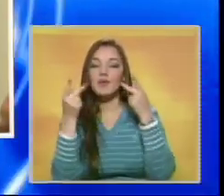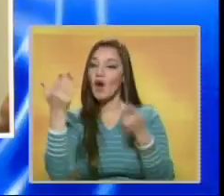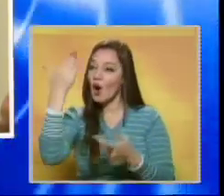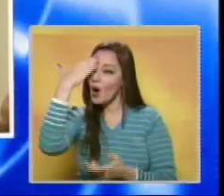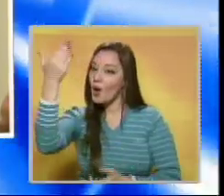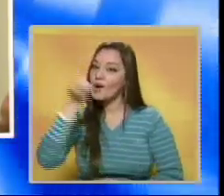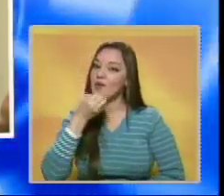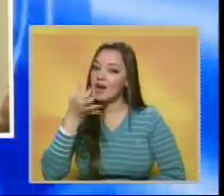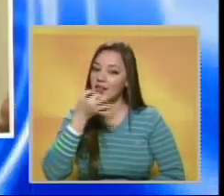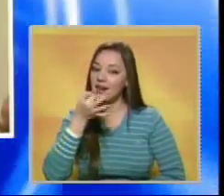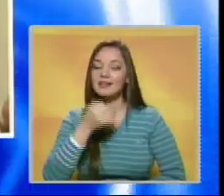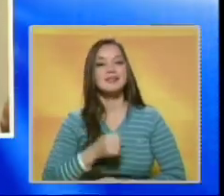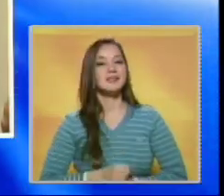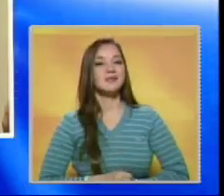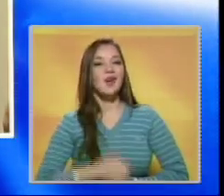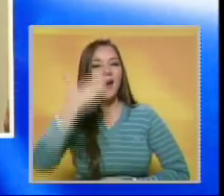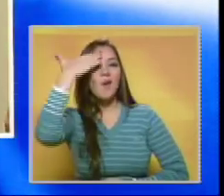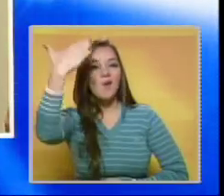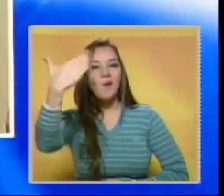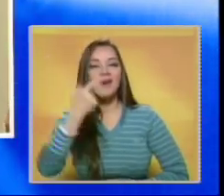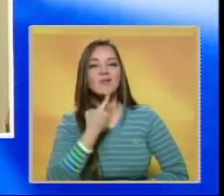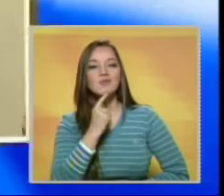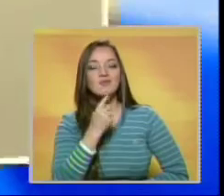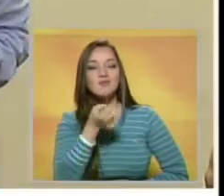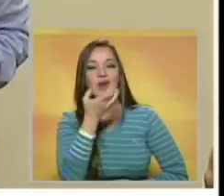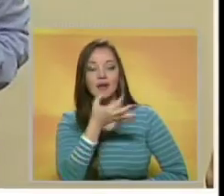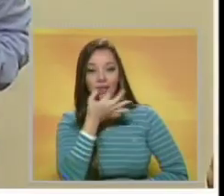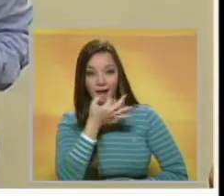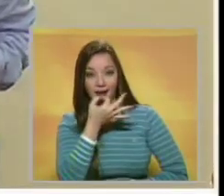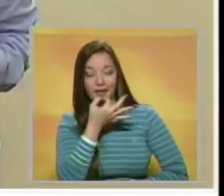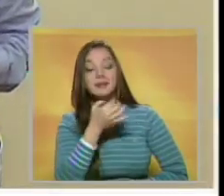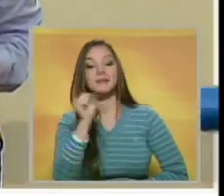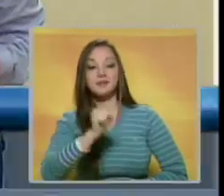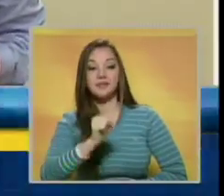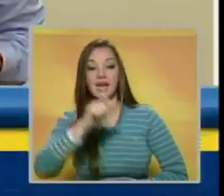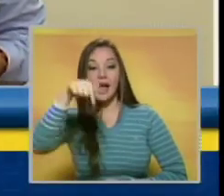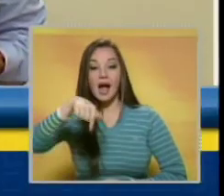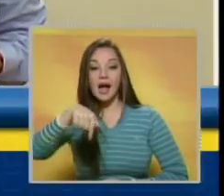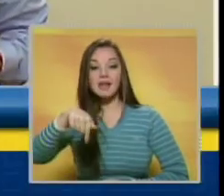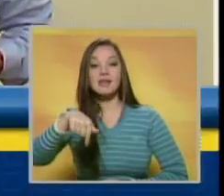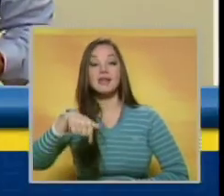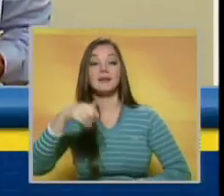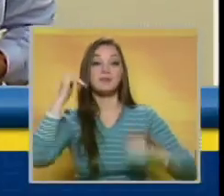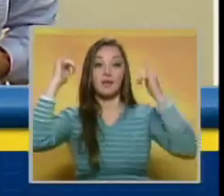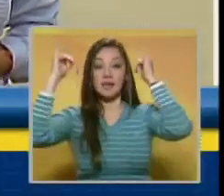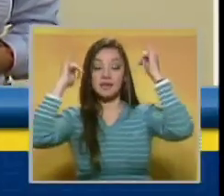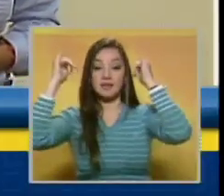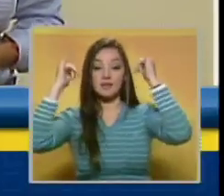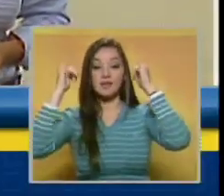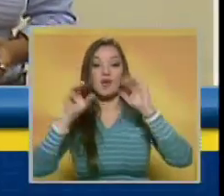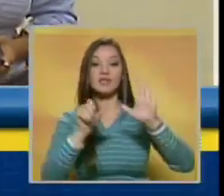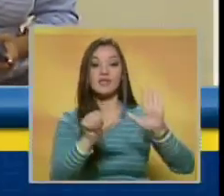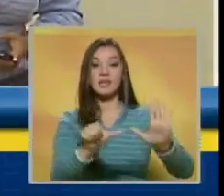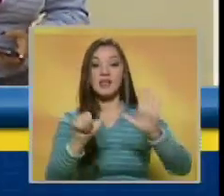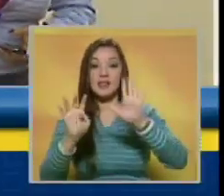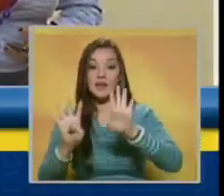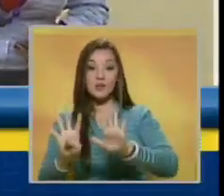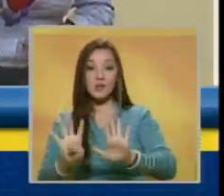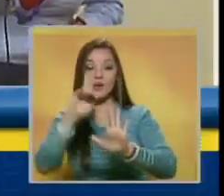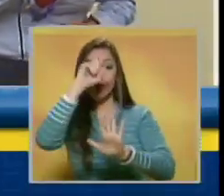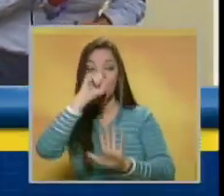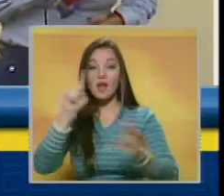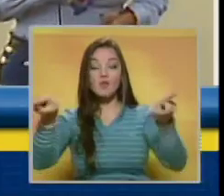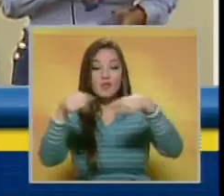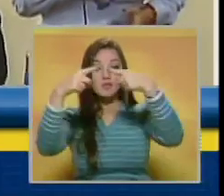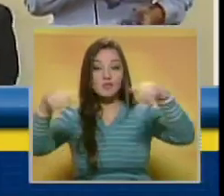Carla. Así es, buenas tardes, Eduardo. En efecto, como tú bien lo has señalado, nos encontramos en este acto de celebración de los 69 años que